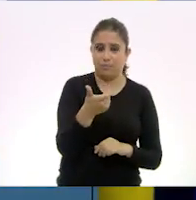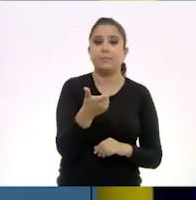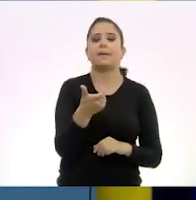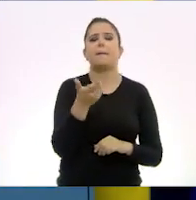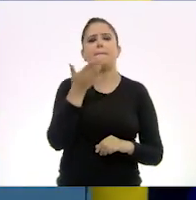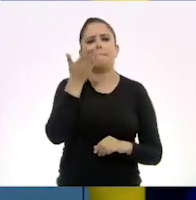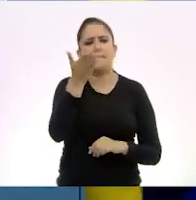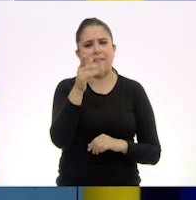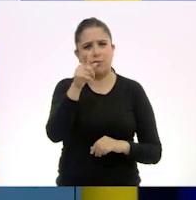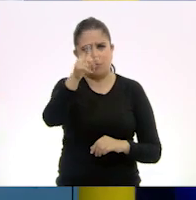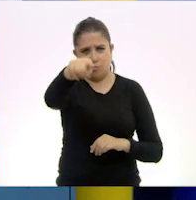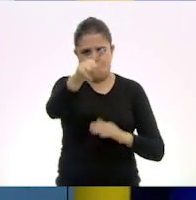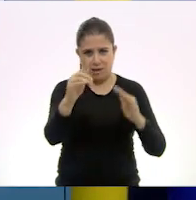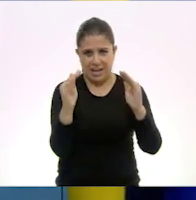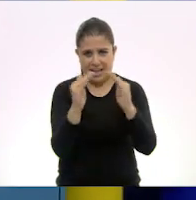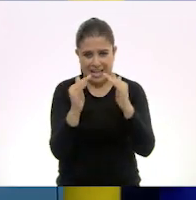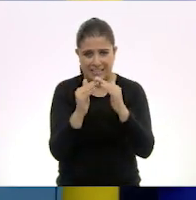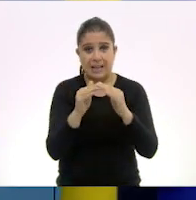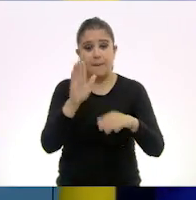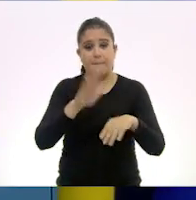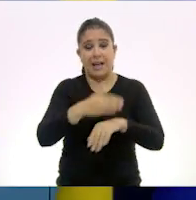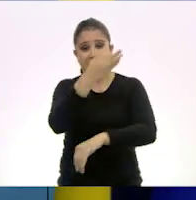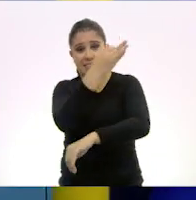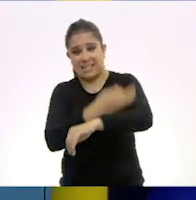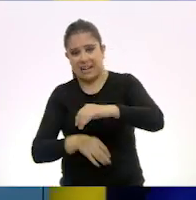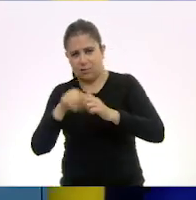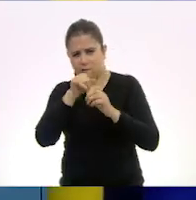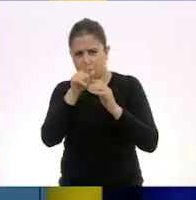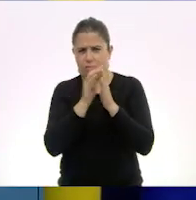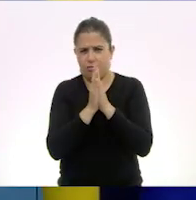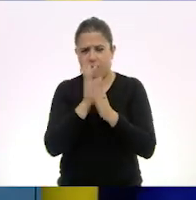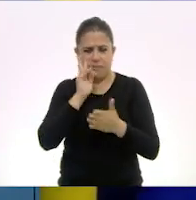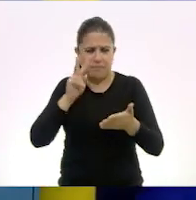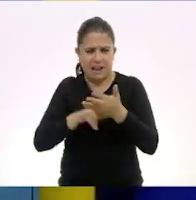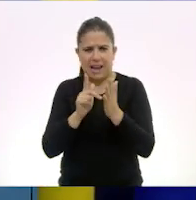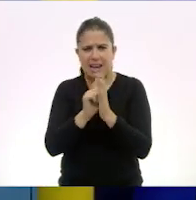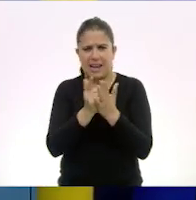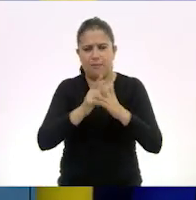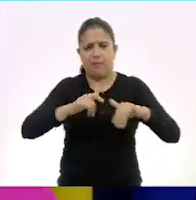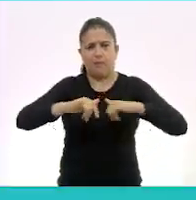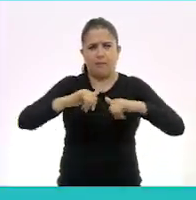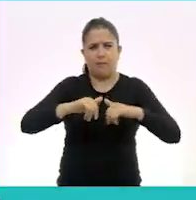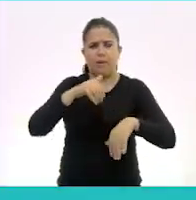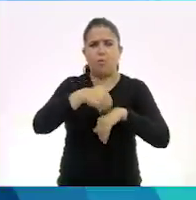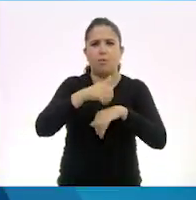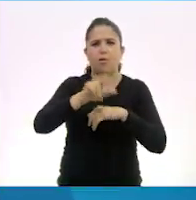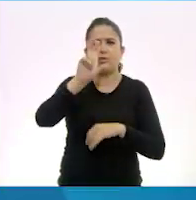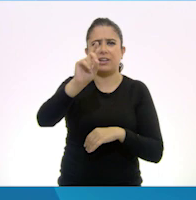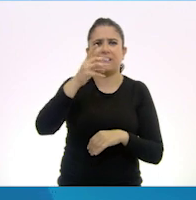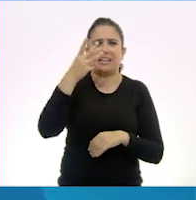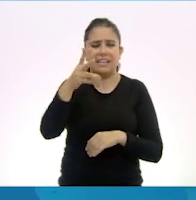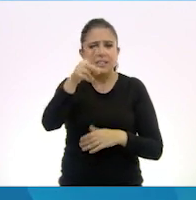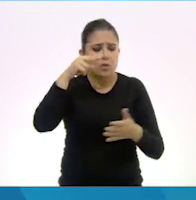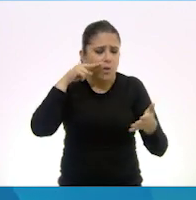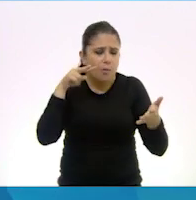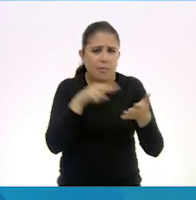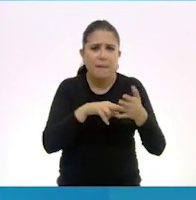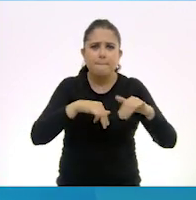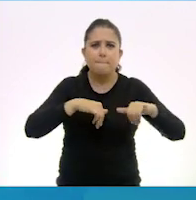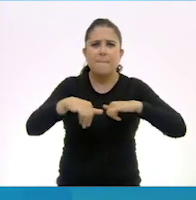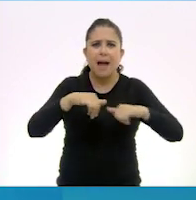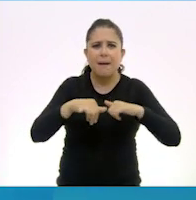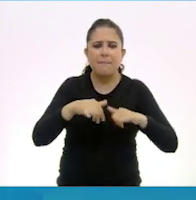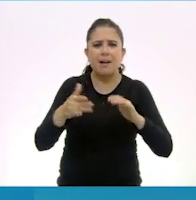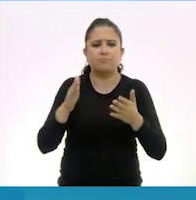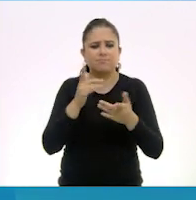pido a ti que estás en casa que más tarde abras tu libro de geografía en la página 33 y observes el mapa de climas